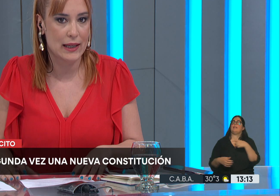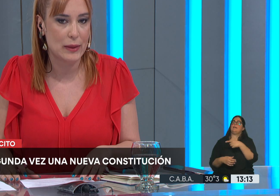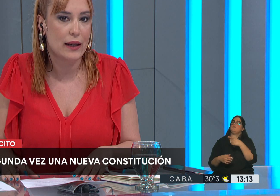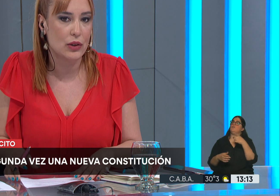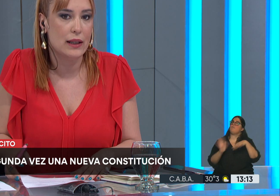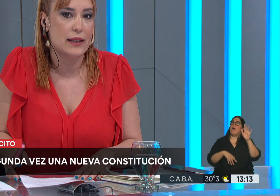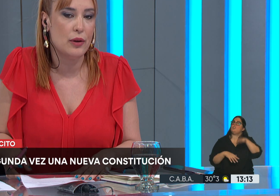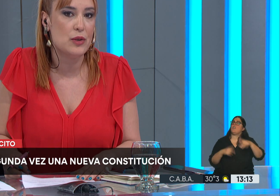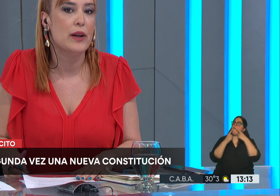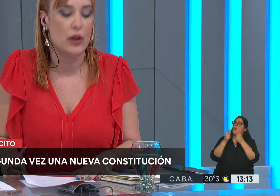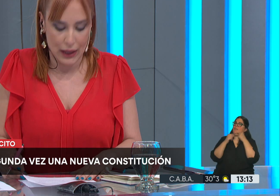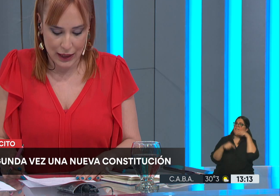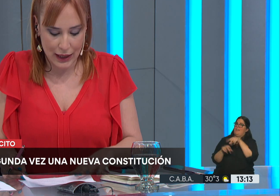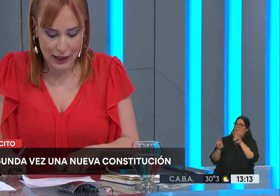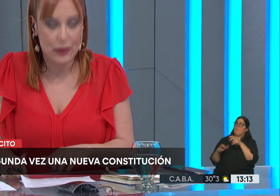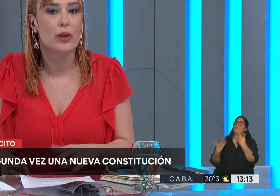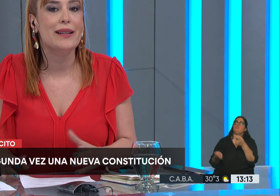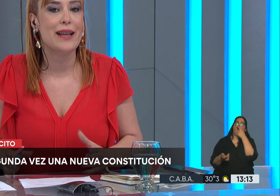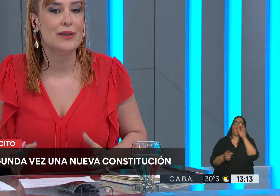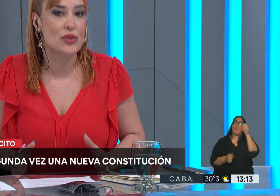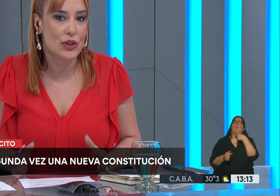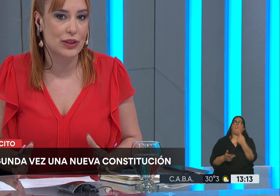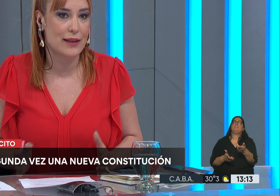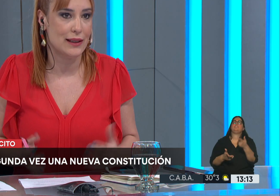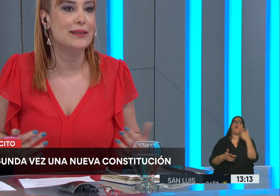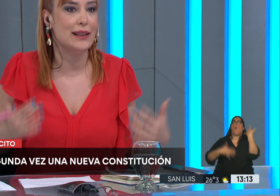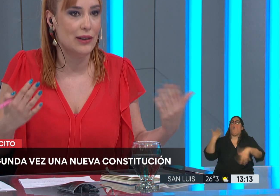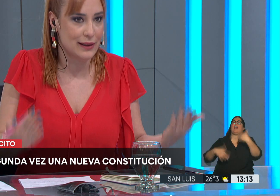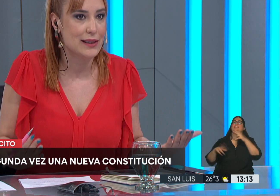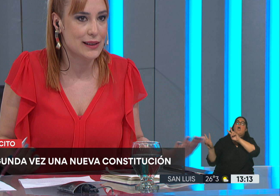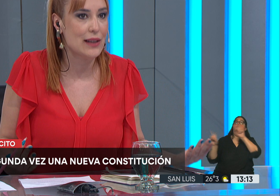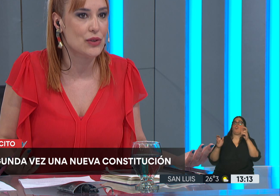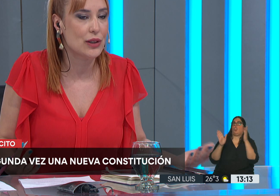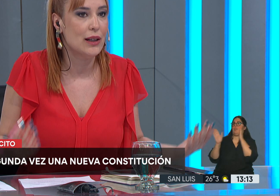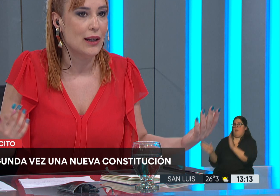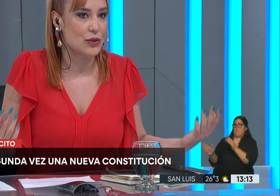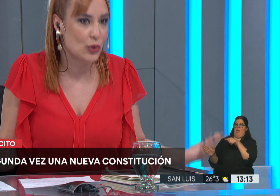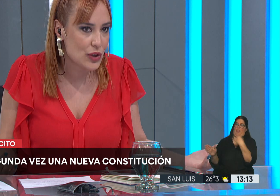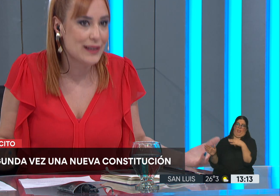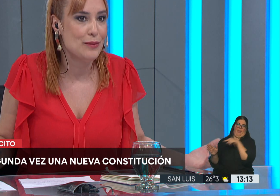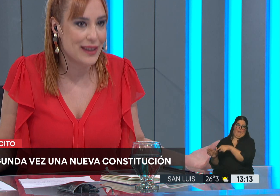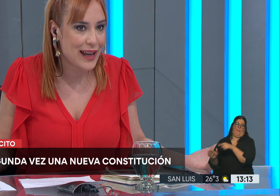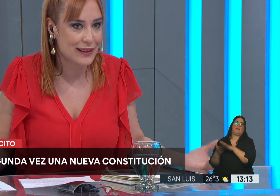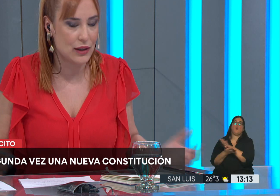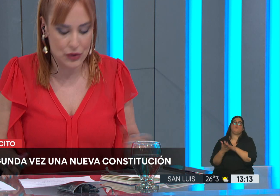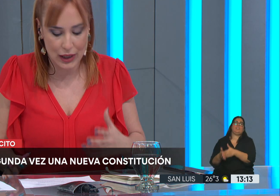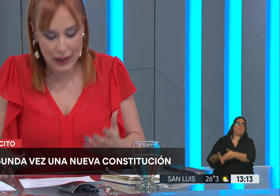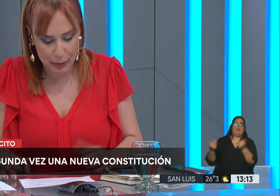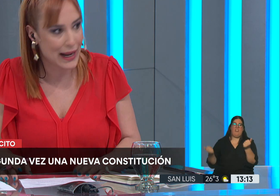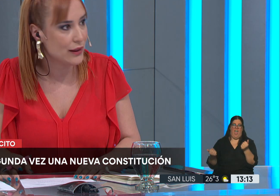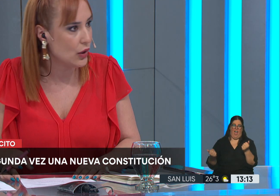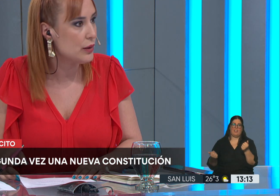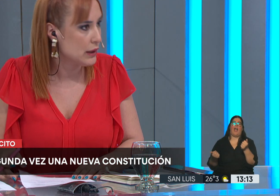parece que explica esto que dice Boric, bueno, las urgencias son otras y lo que se necesitan son soluciones inmediatas, ¿no?